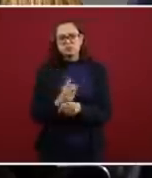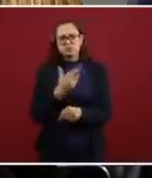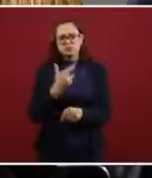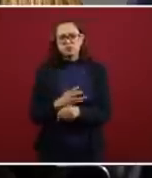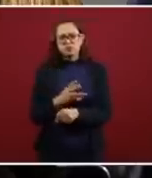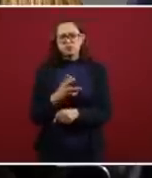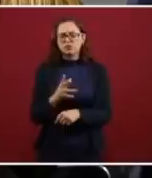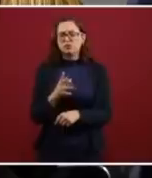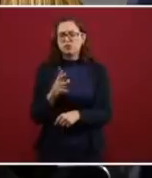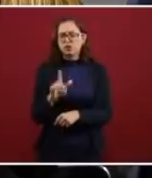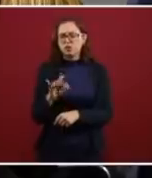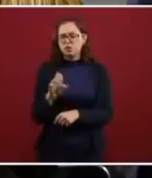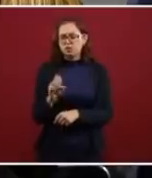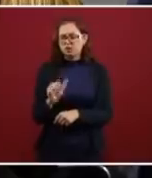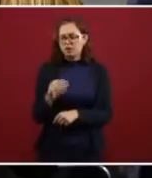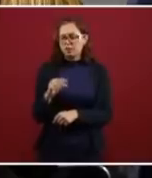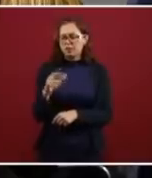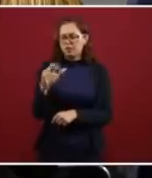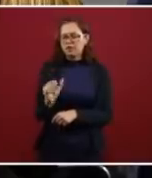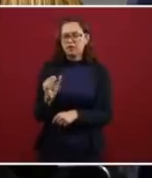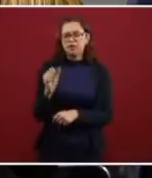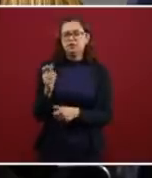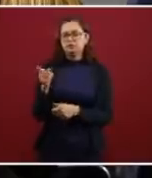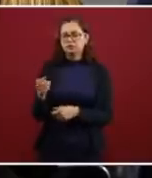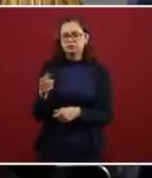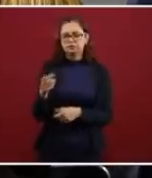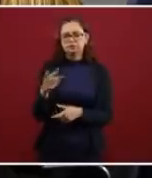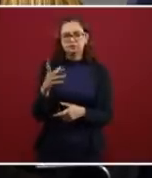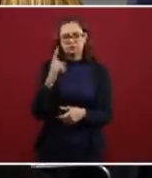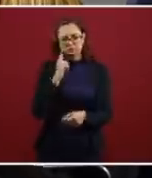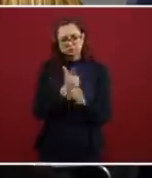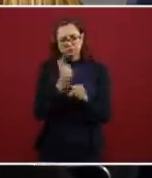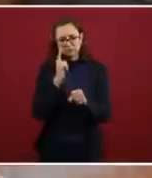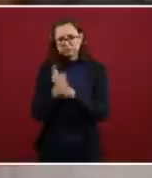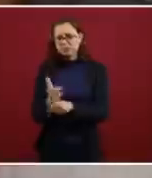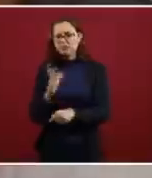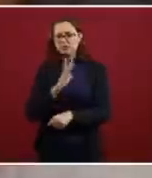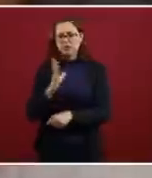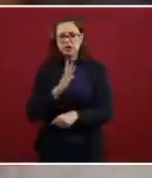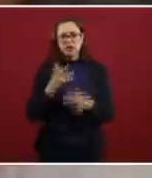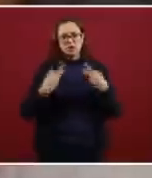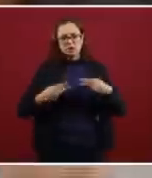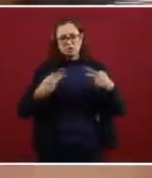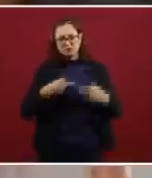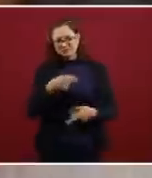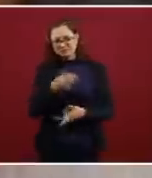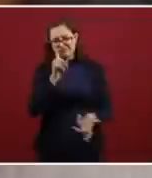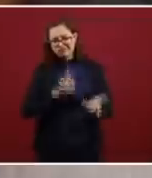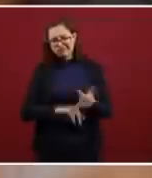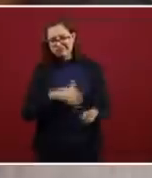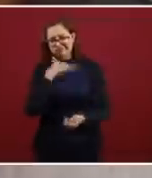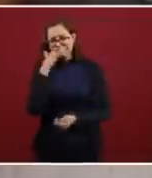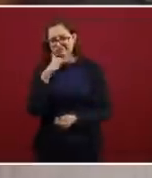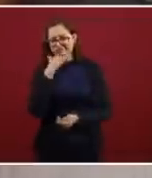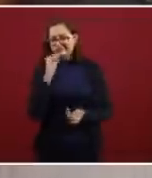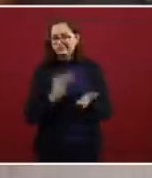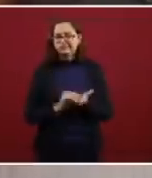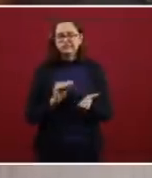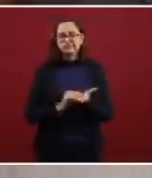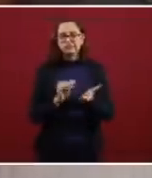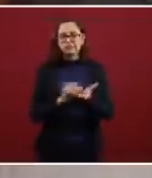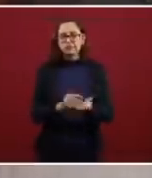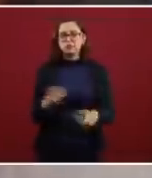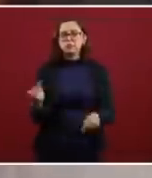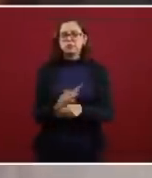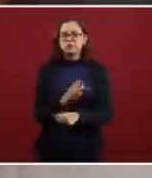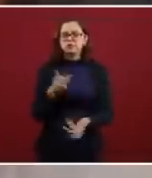esas gentes o personas que se han quedado ahí operando para que no haya una democracia en la cuestión de toma de notas